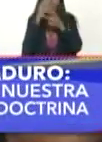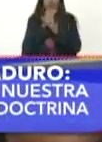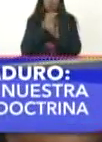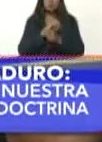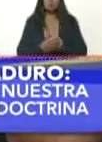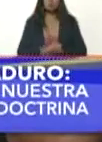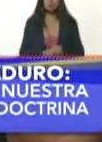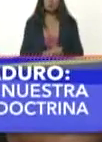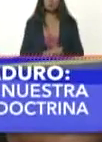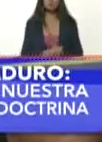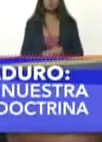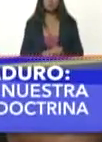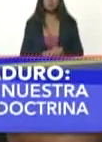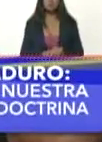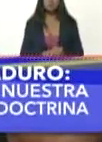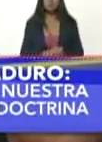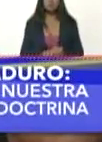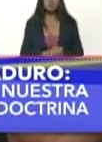y